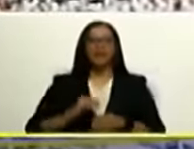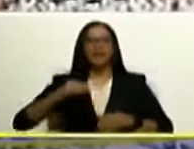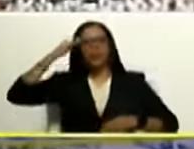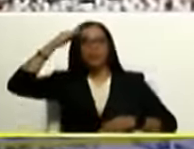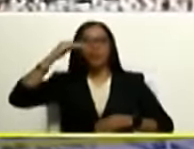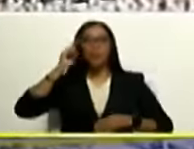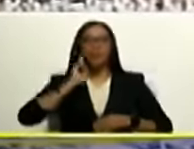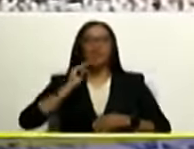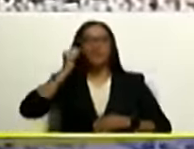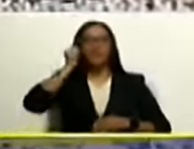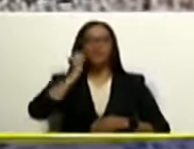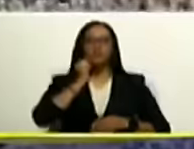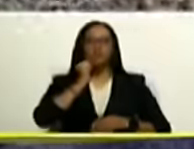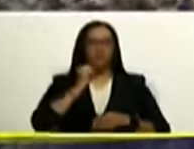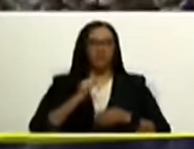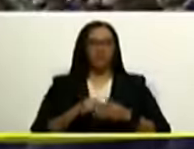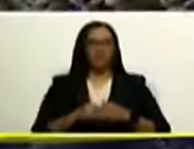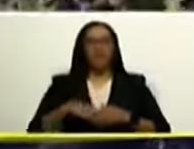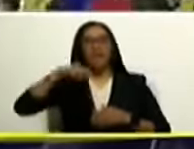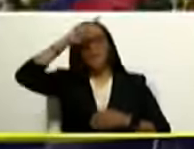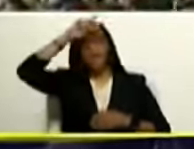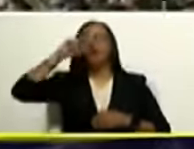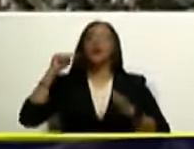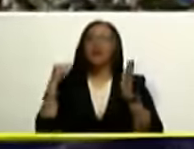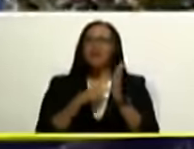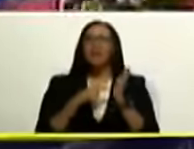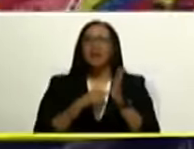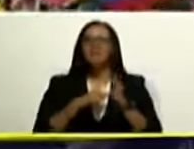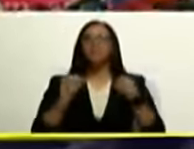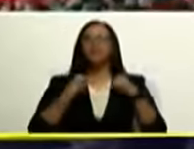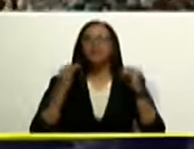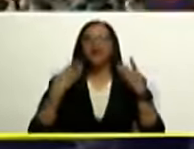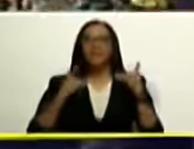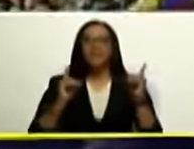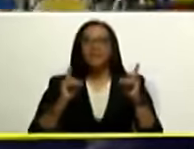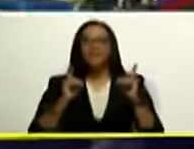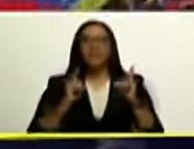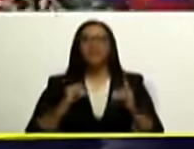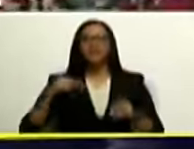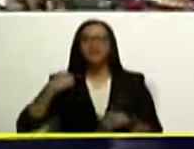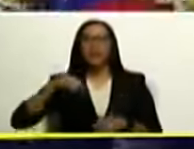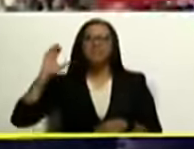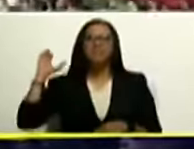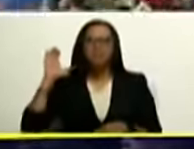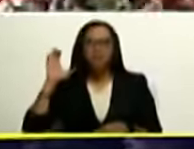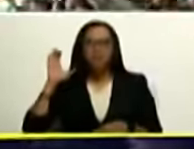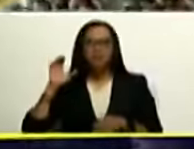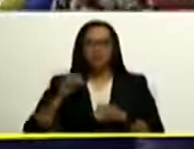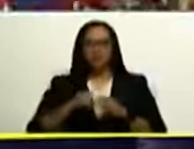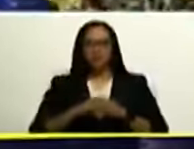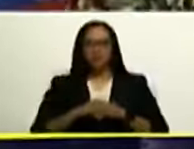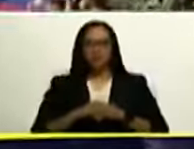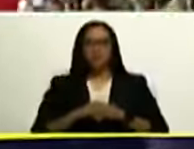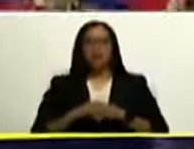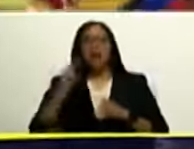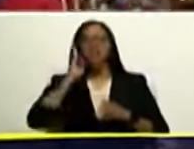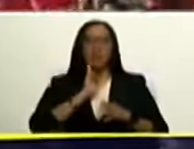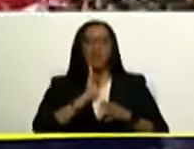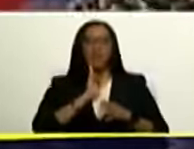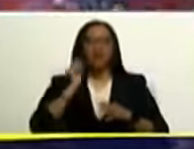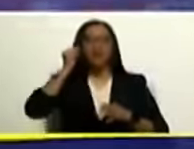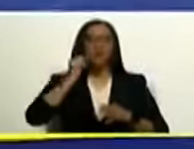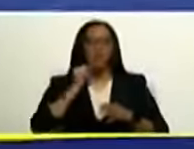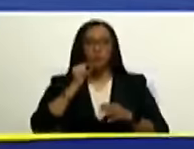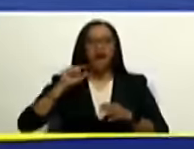Sucre. El Perú le debe su independencia, su existencia a Bolívar, a